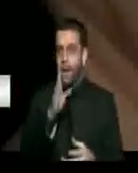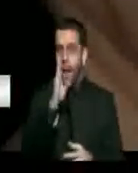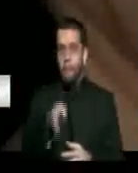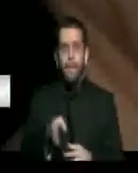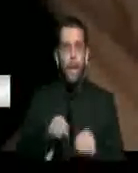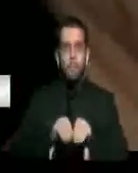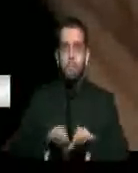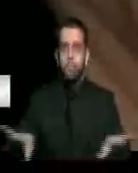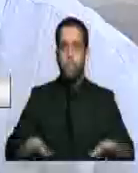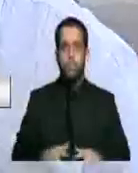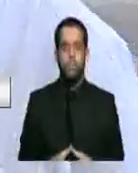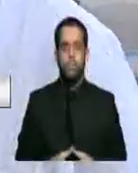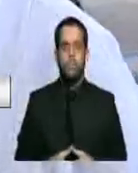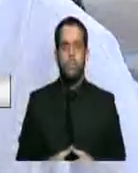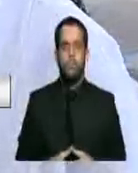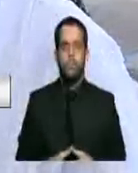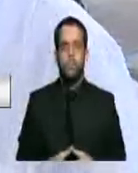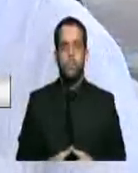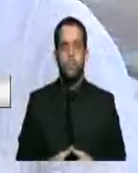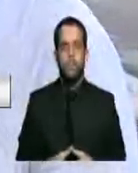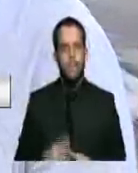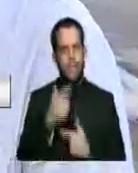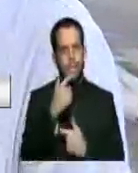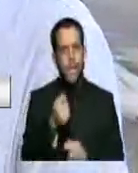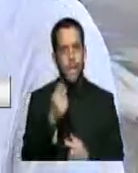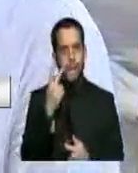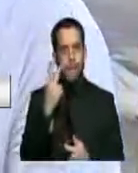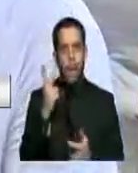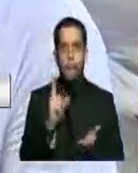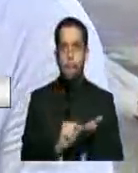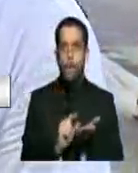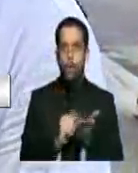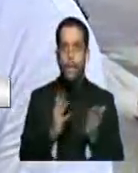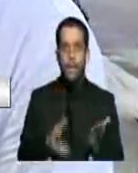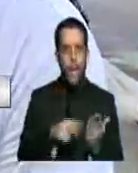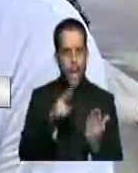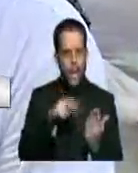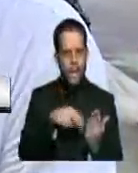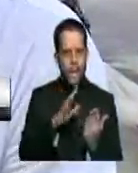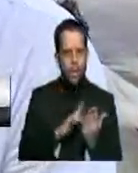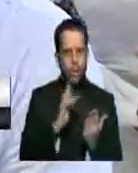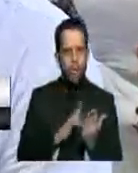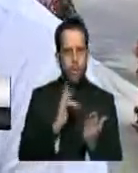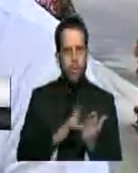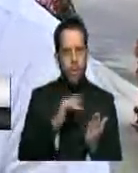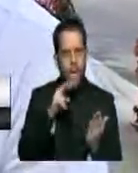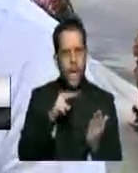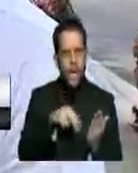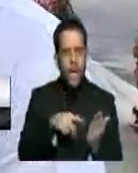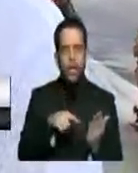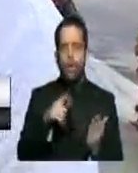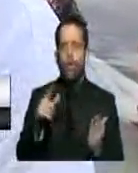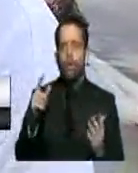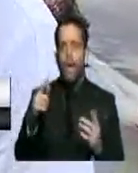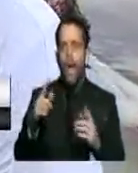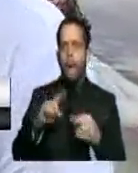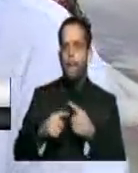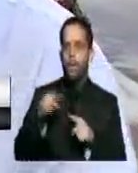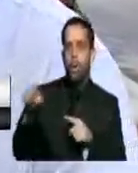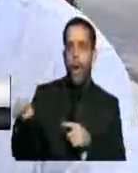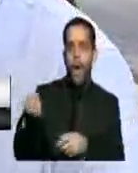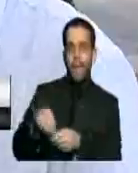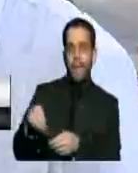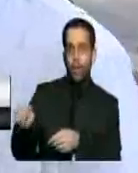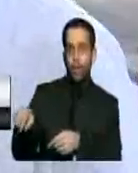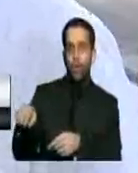rápida era muy curioso no tú veías a los periodistas leyendo lo que su compañero le había estado teteando desde dentro de la